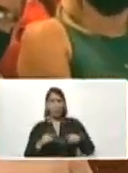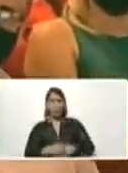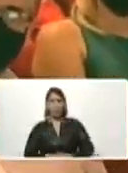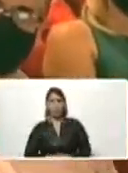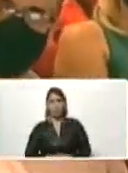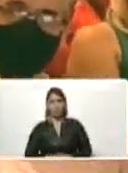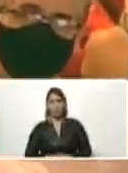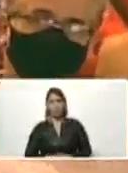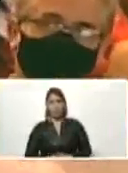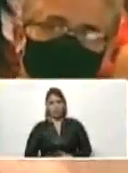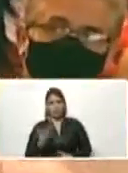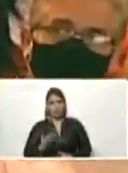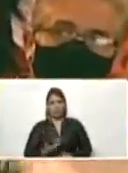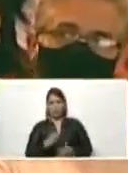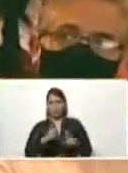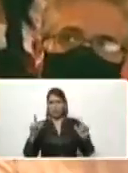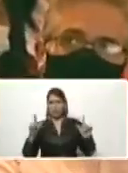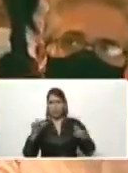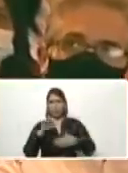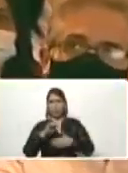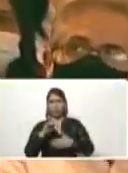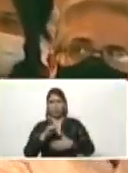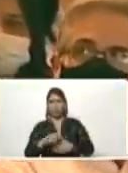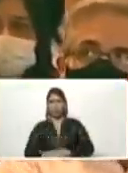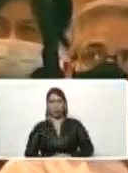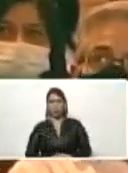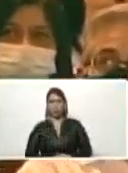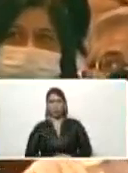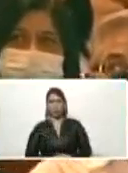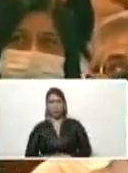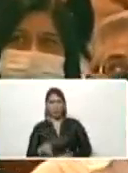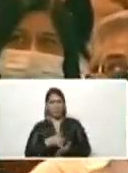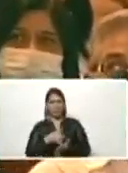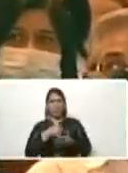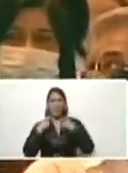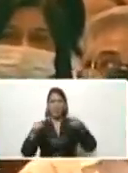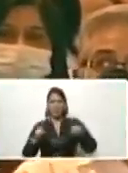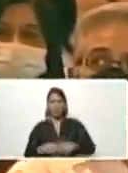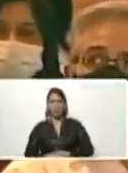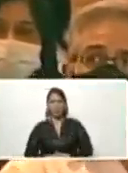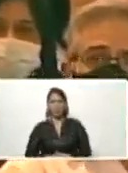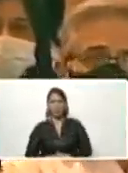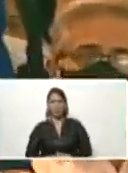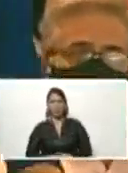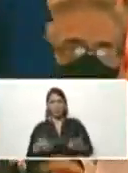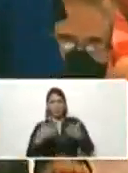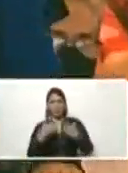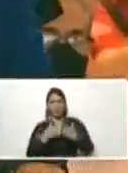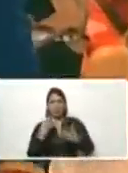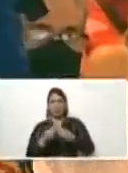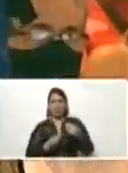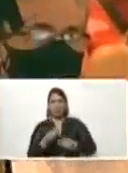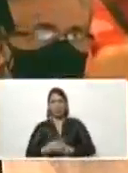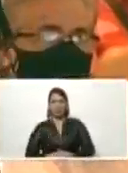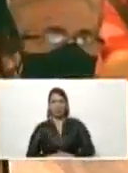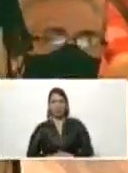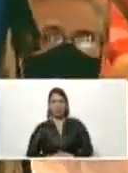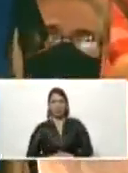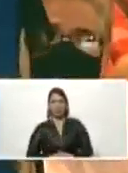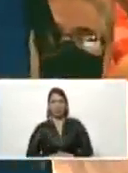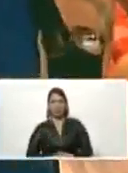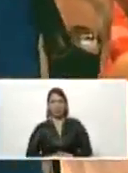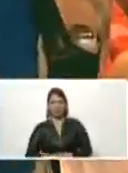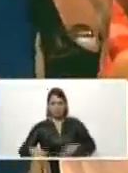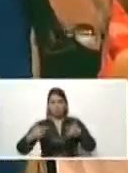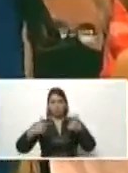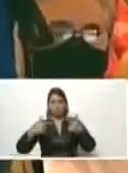piedra fundamental de la libertad suramericana. Vacilar es perdernos. La guerra hay que hacerla no con soldados bisoños, propensos